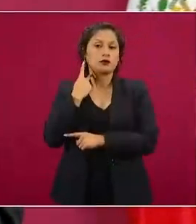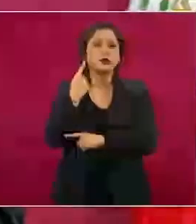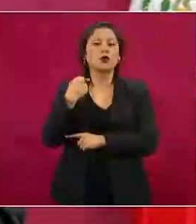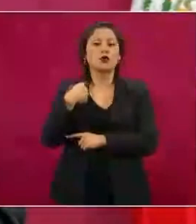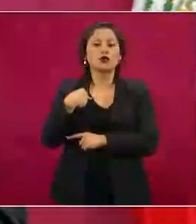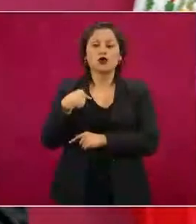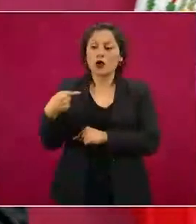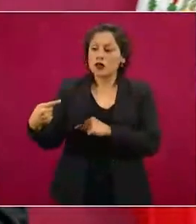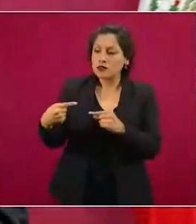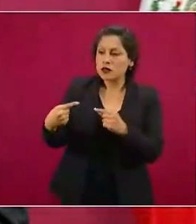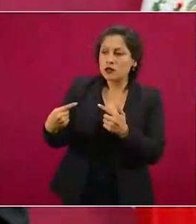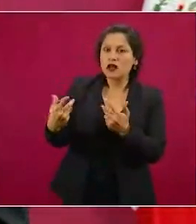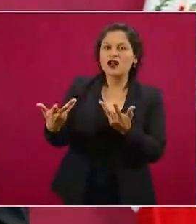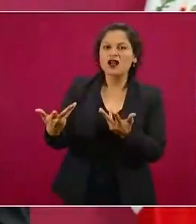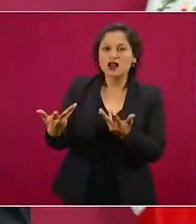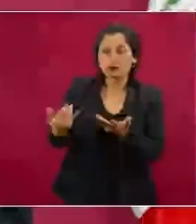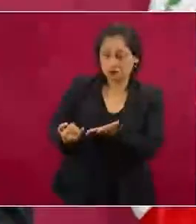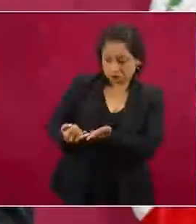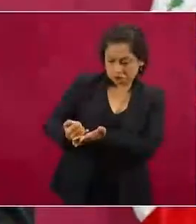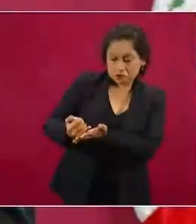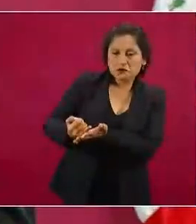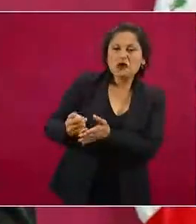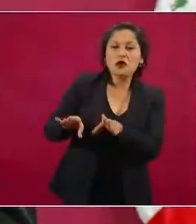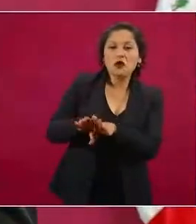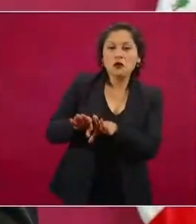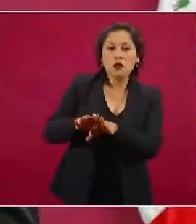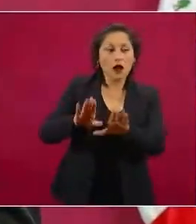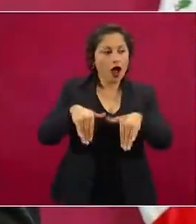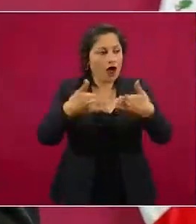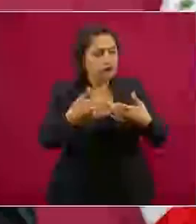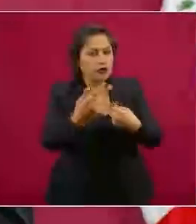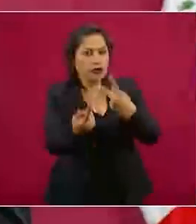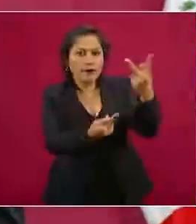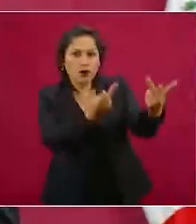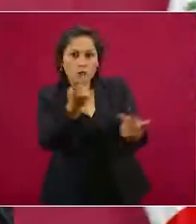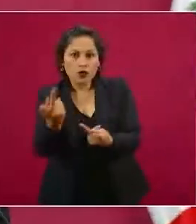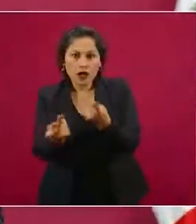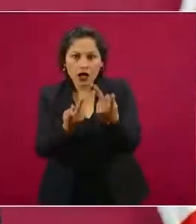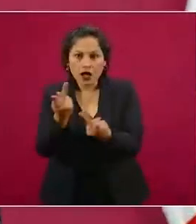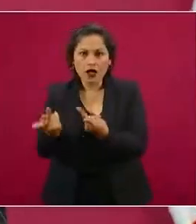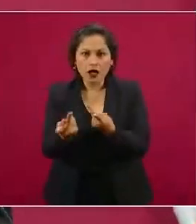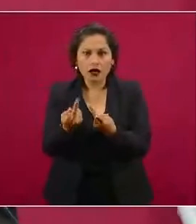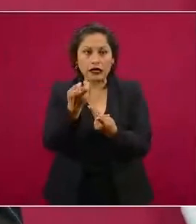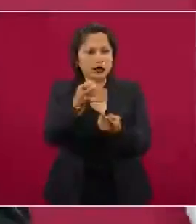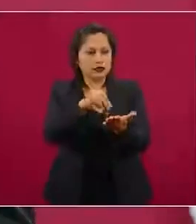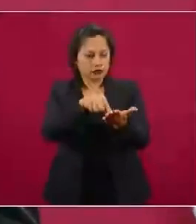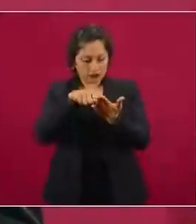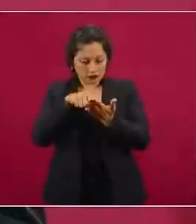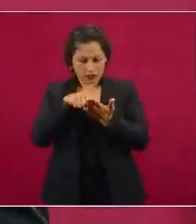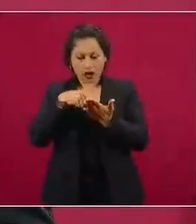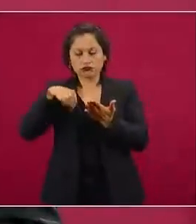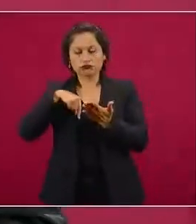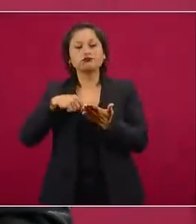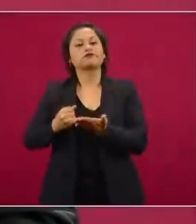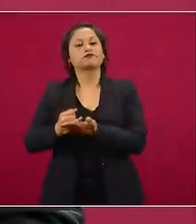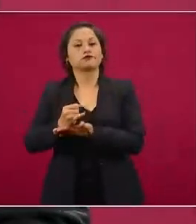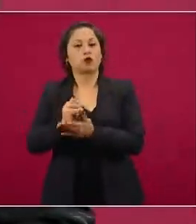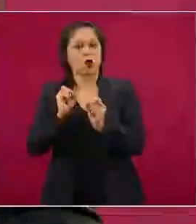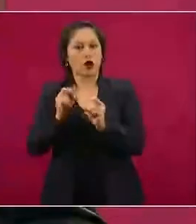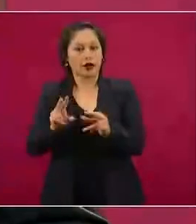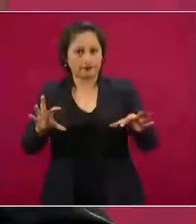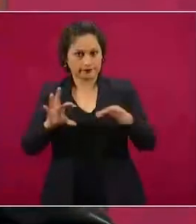y no tuvimos problemas mayores. Y me tocó incluso la segunda vez